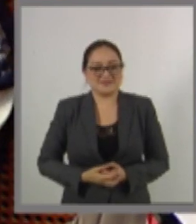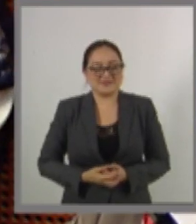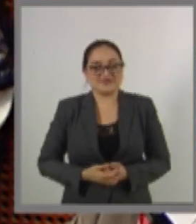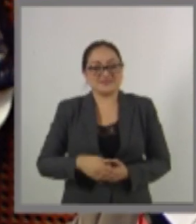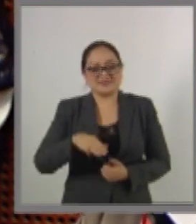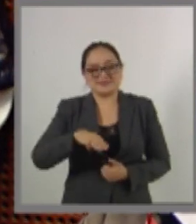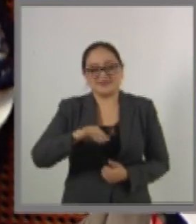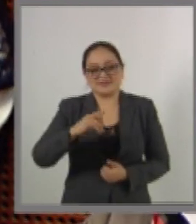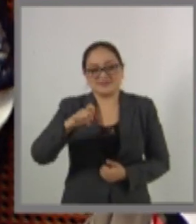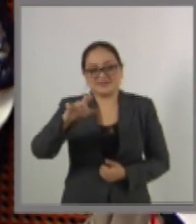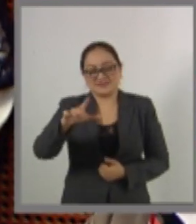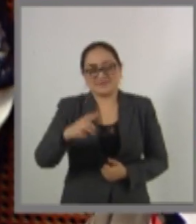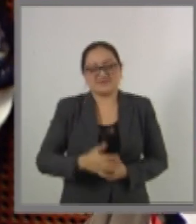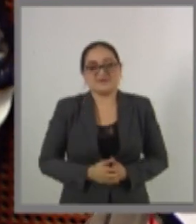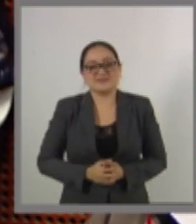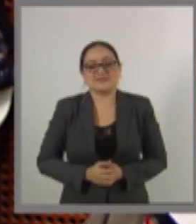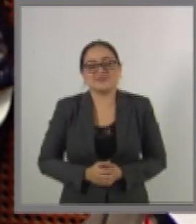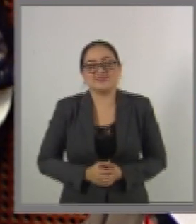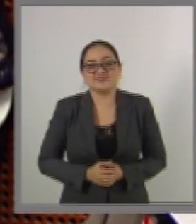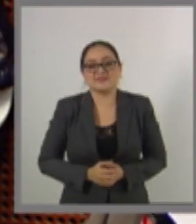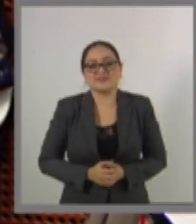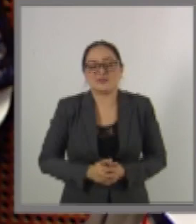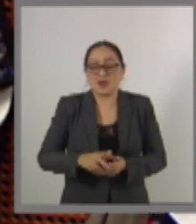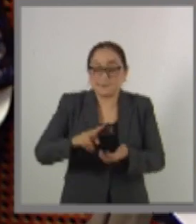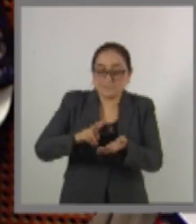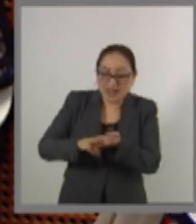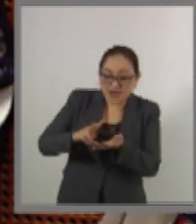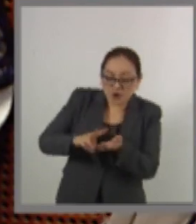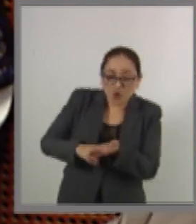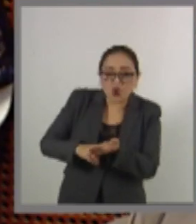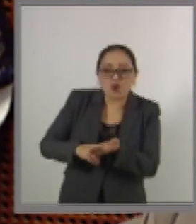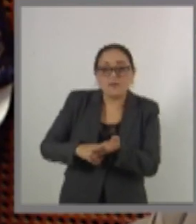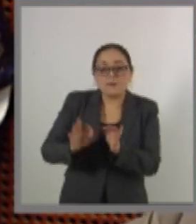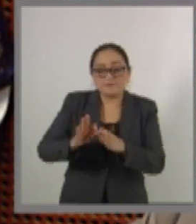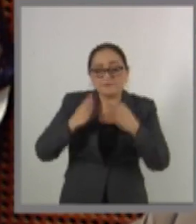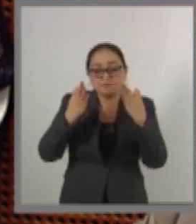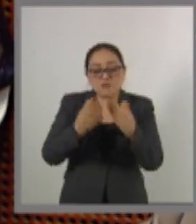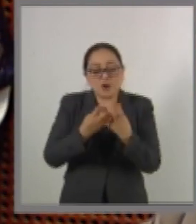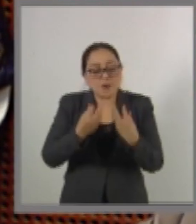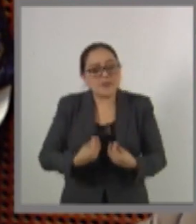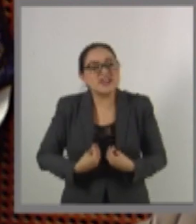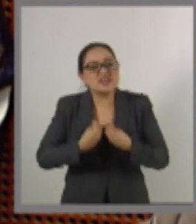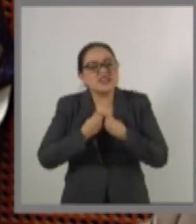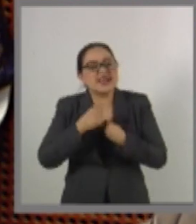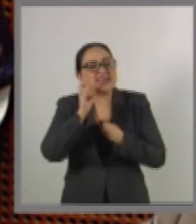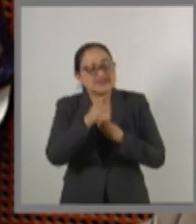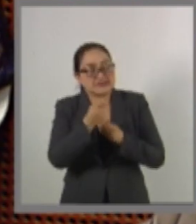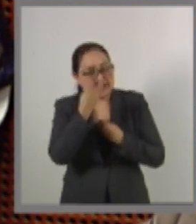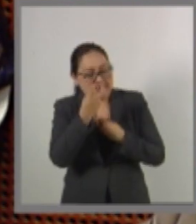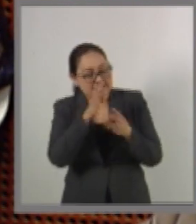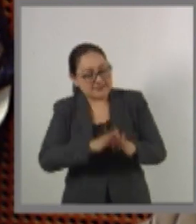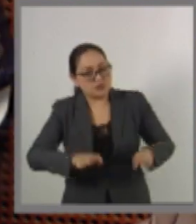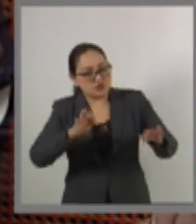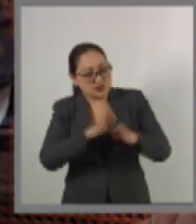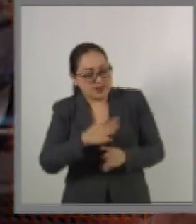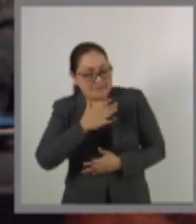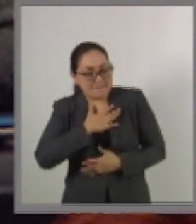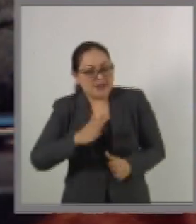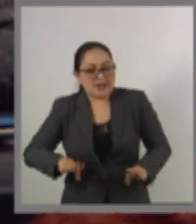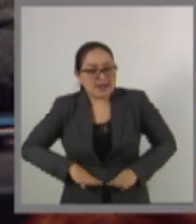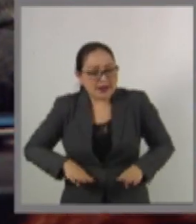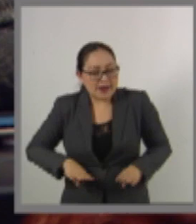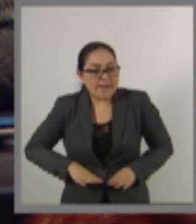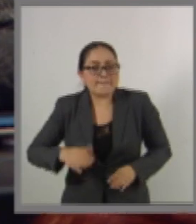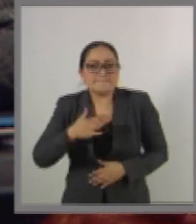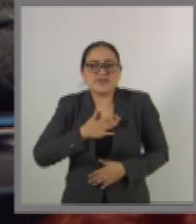Miguel, los valores y las formas en la vida son fundamentales, definen quiénes somos